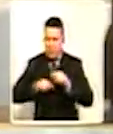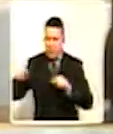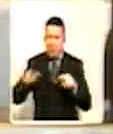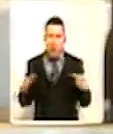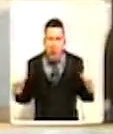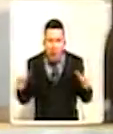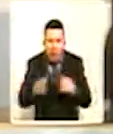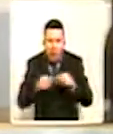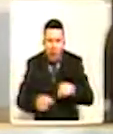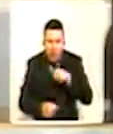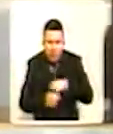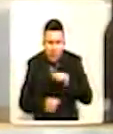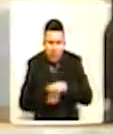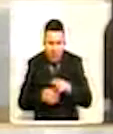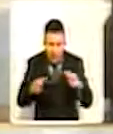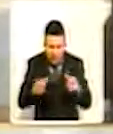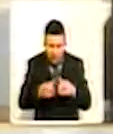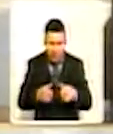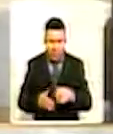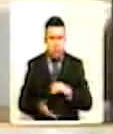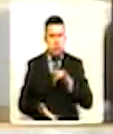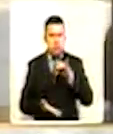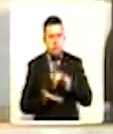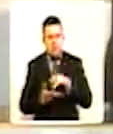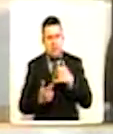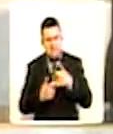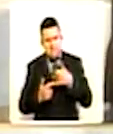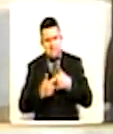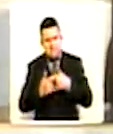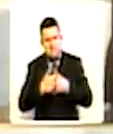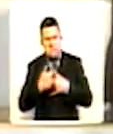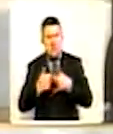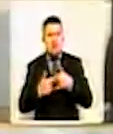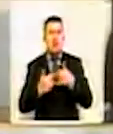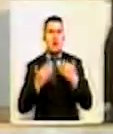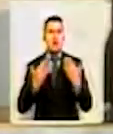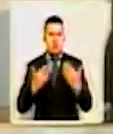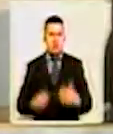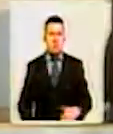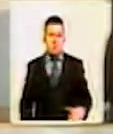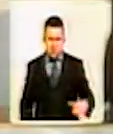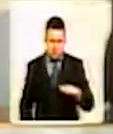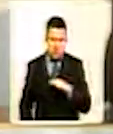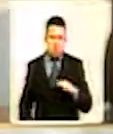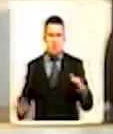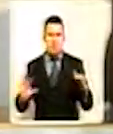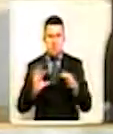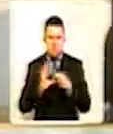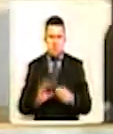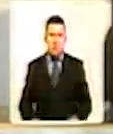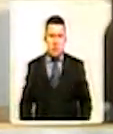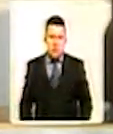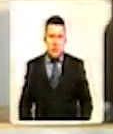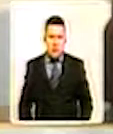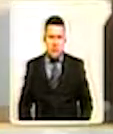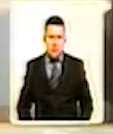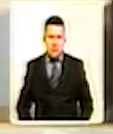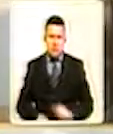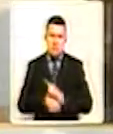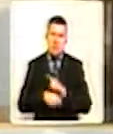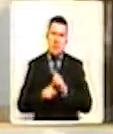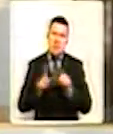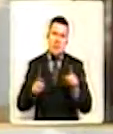los procuradores distritales. Esa presencia territorial del Ministerio Público tiene que ser una línea de acción